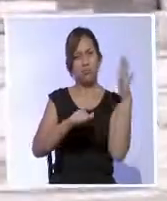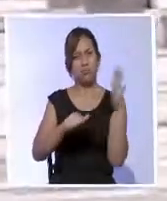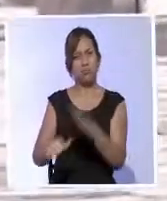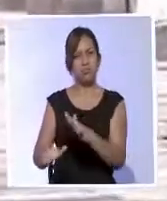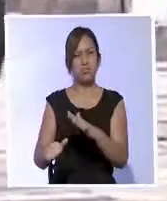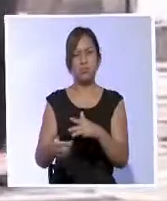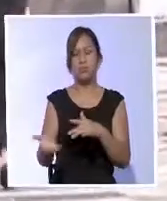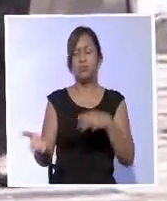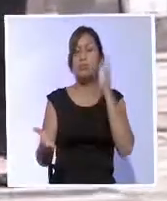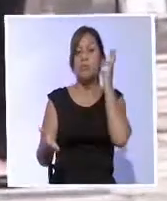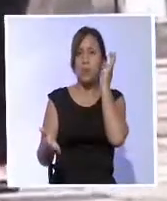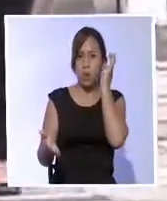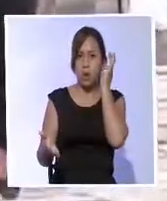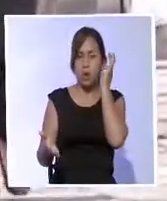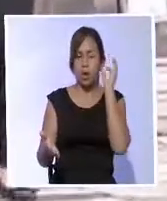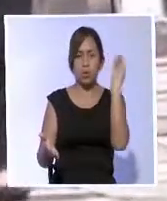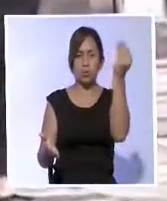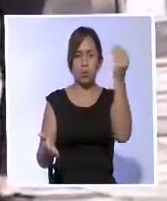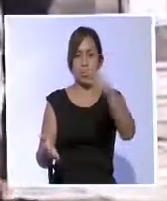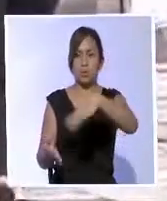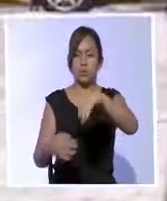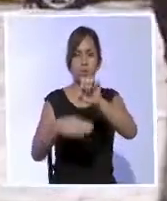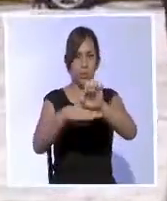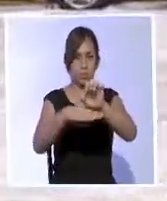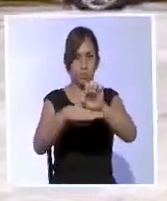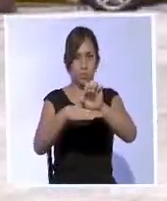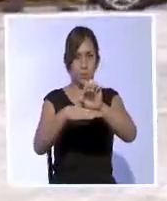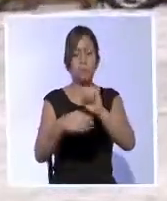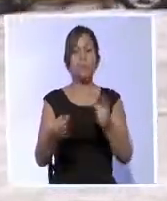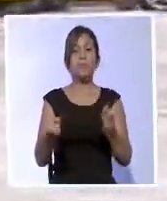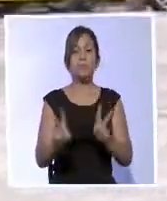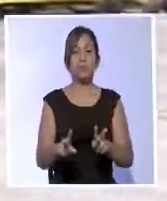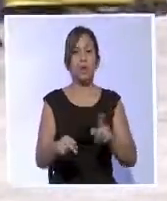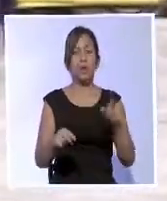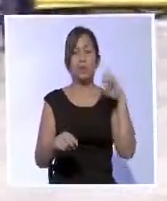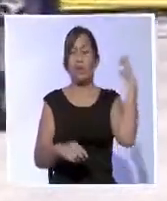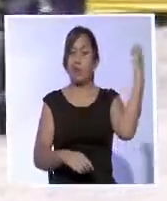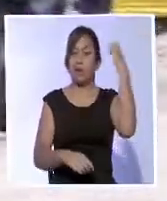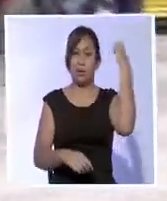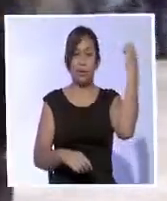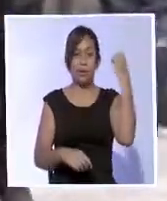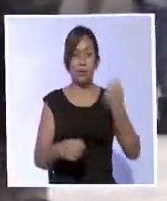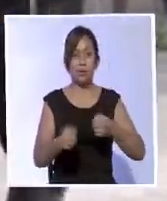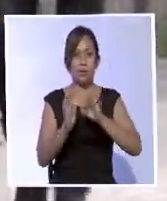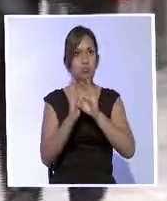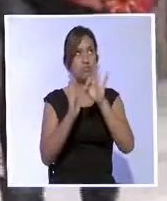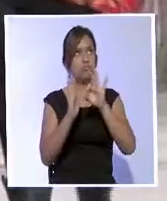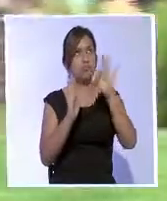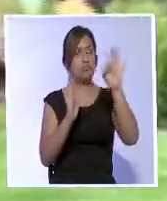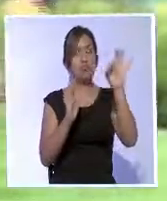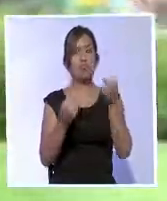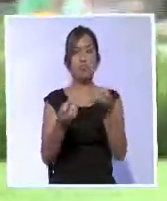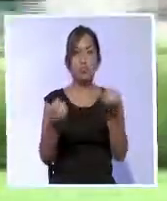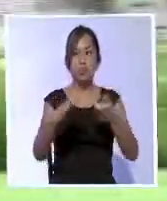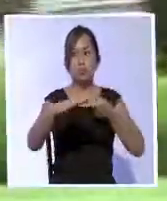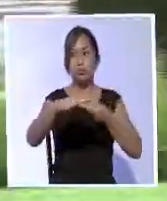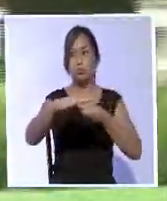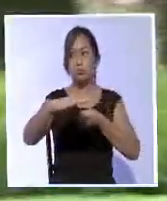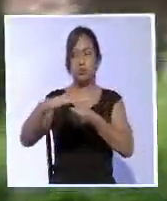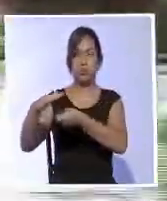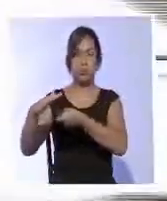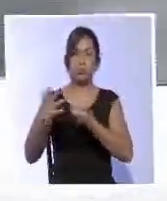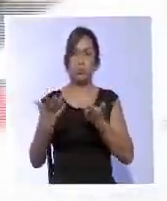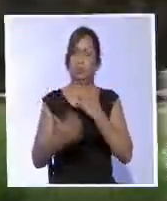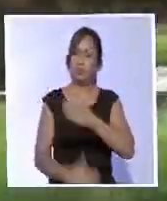contra de las niñas adolescentes y mujeres en el país declara una alerta legislativa por el incremento de femicidios e insta la